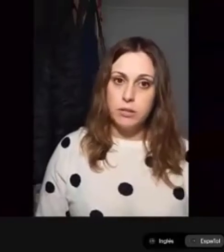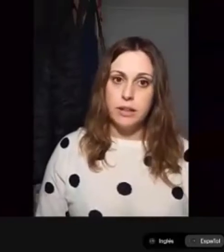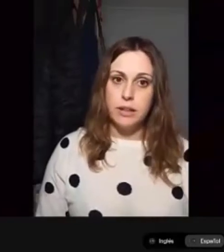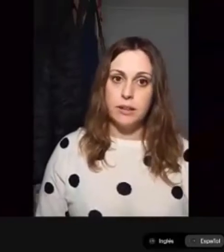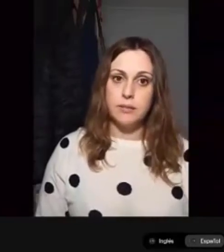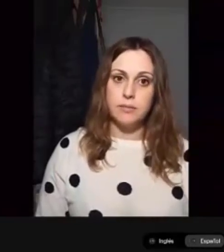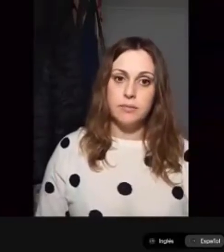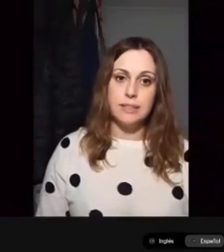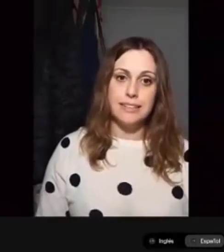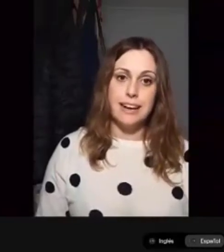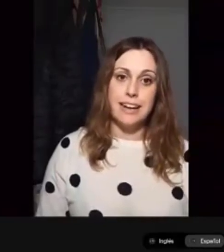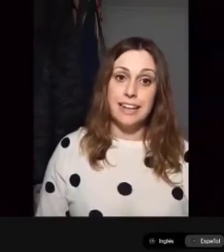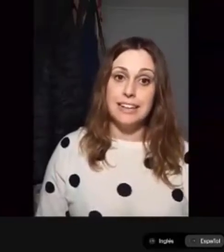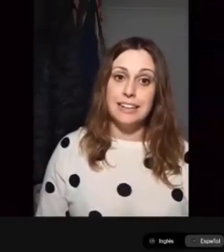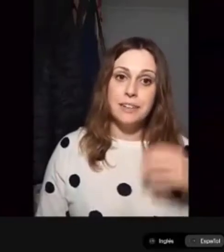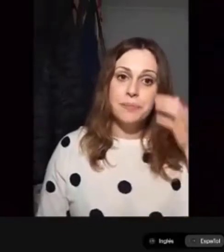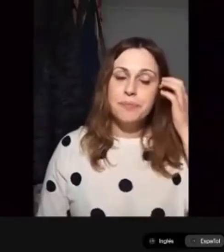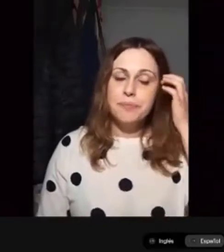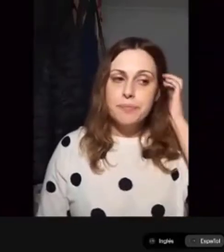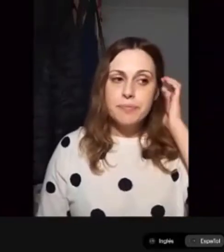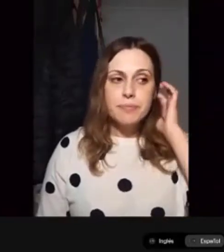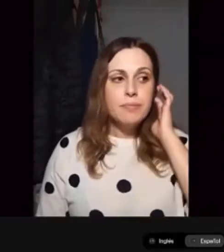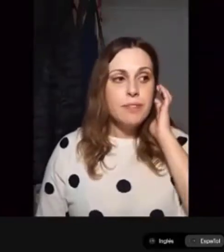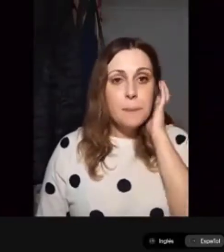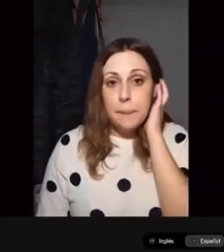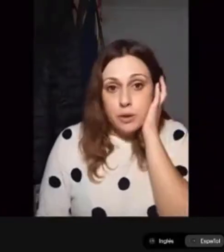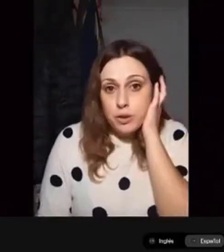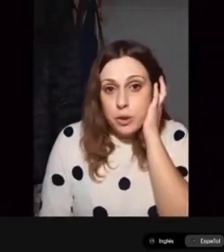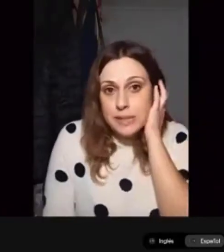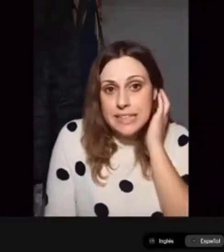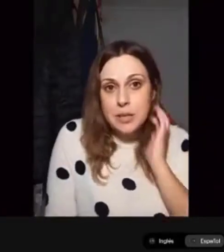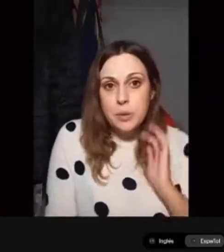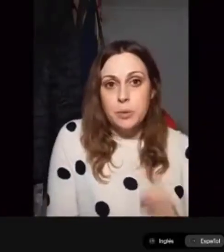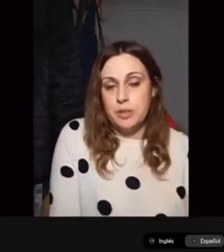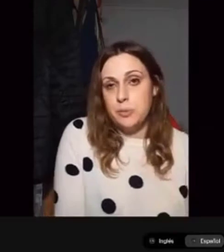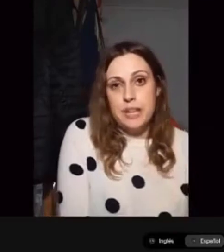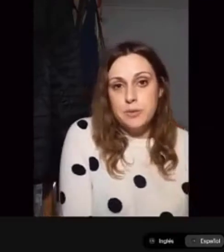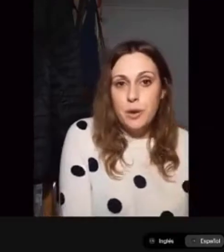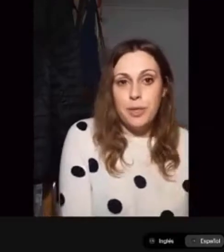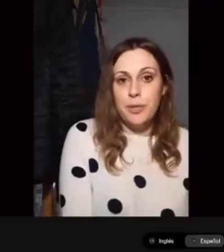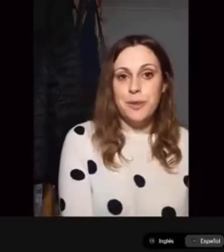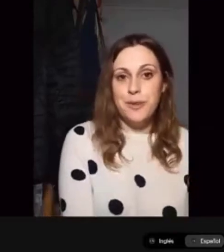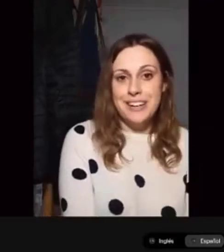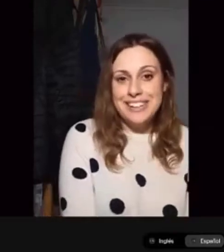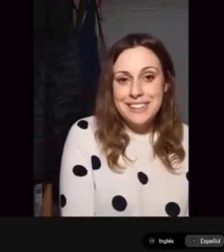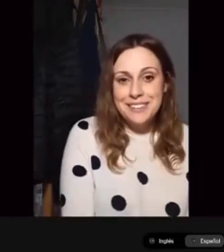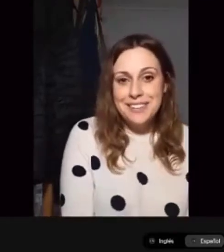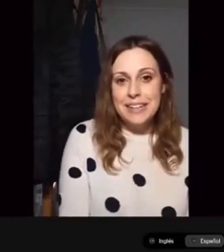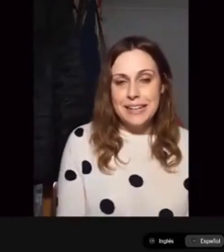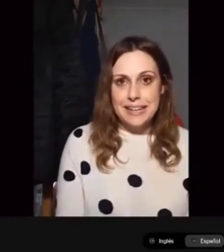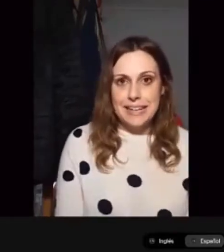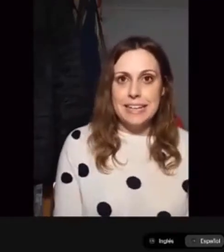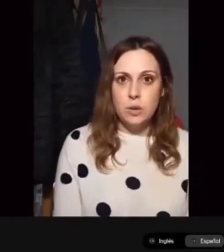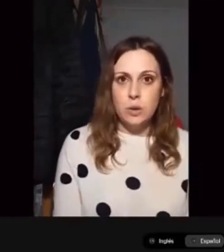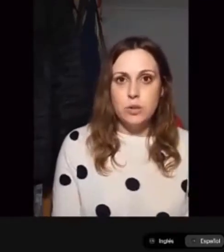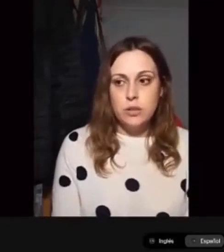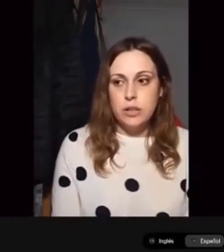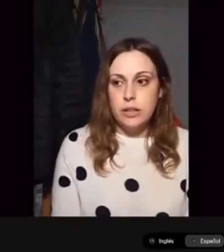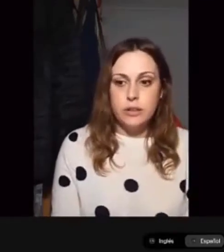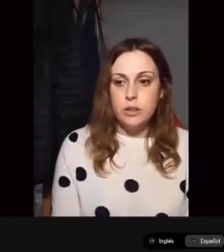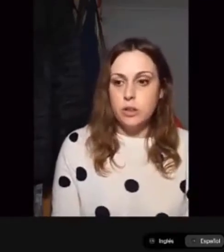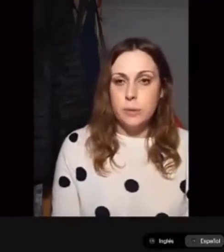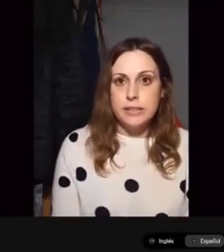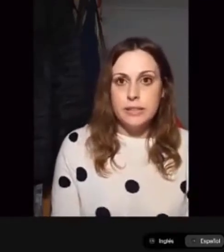complicado de sacar adelante. Pero si no hubiese sido por el esfuerzo colectivo de